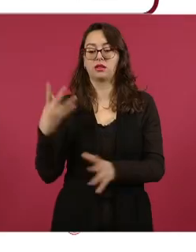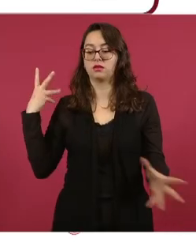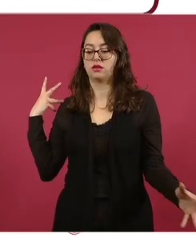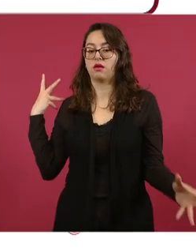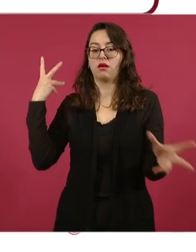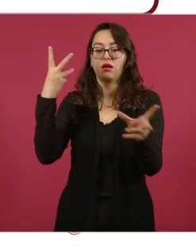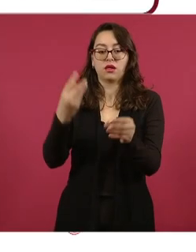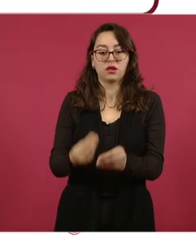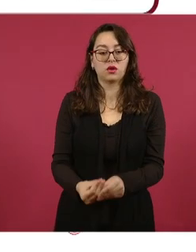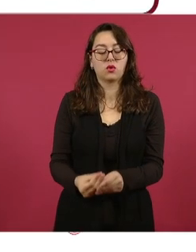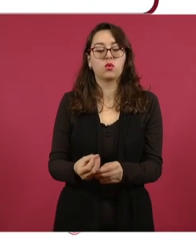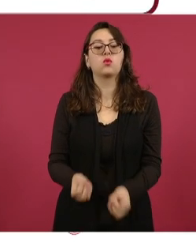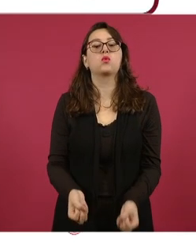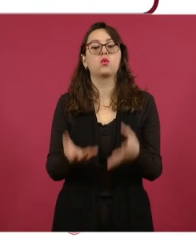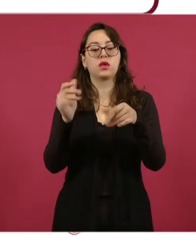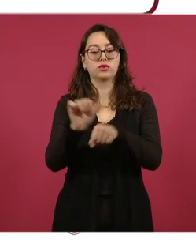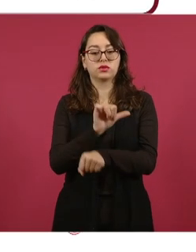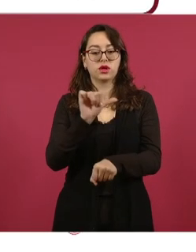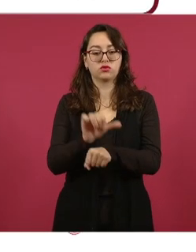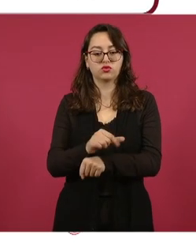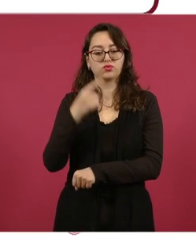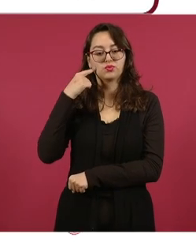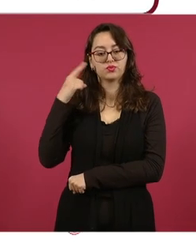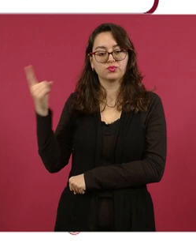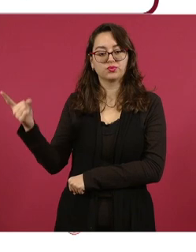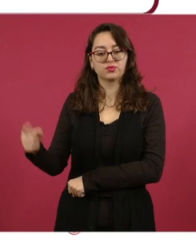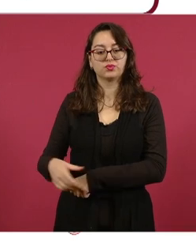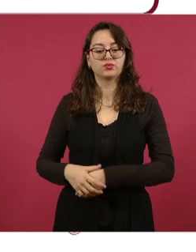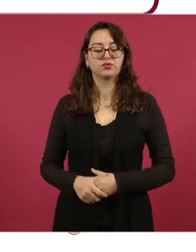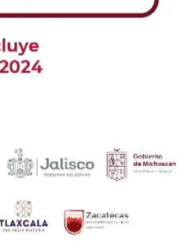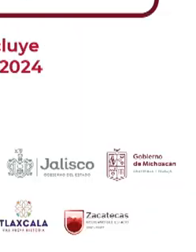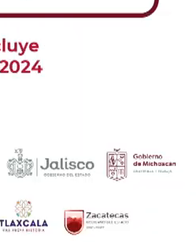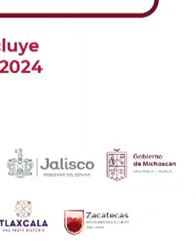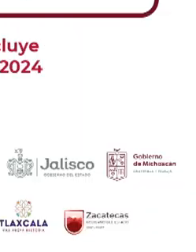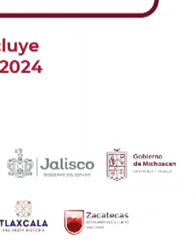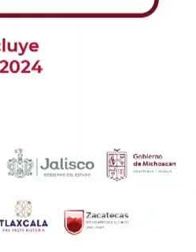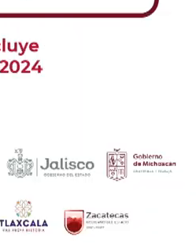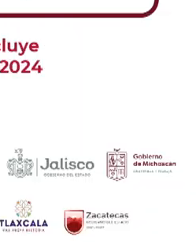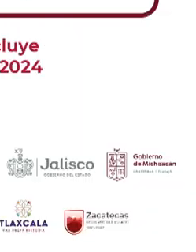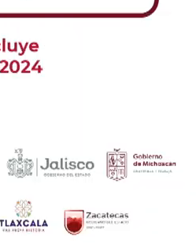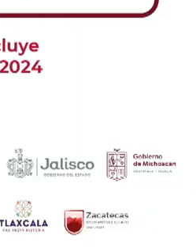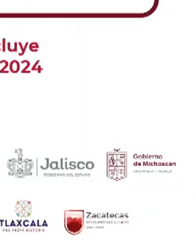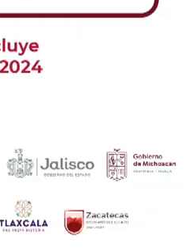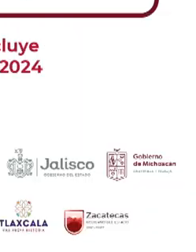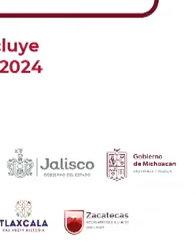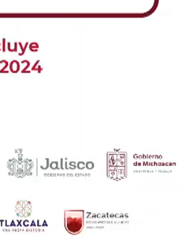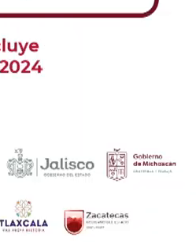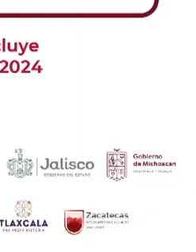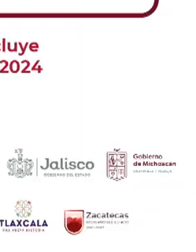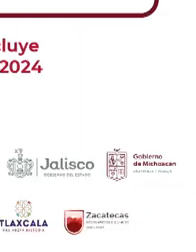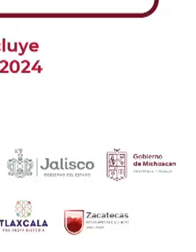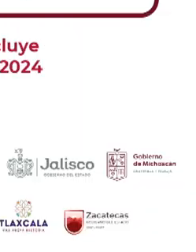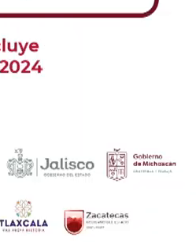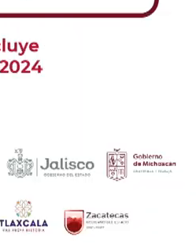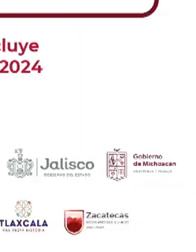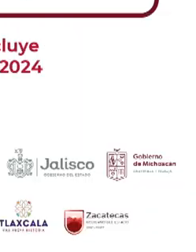regularizados dos millones treinta mil ochocientos siete vehículos, quienes